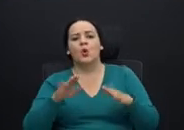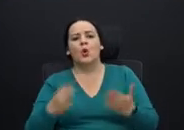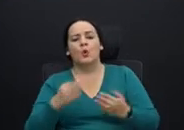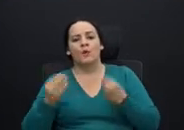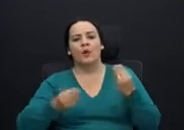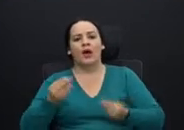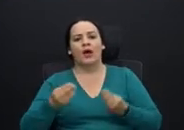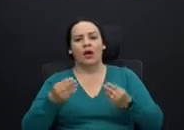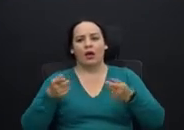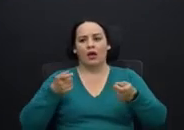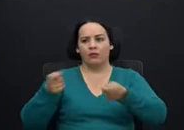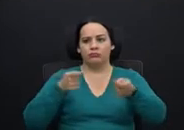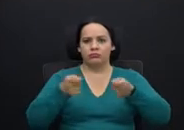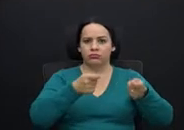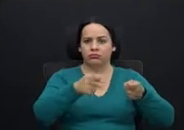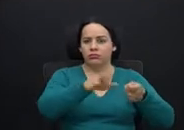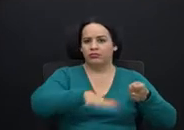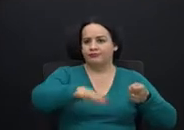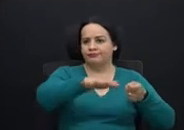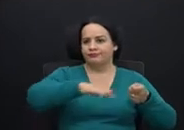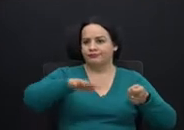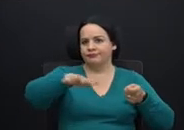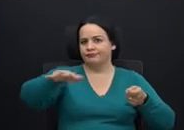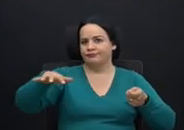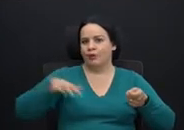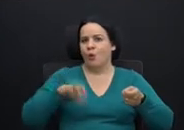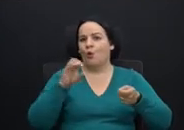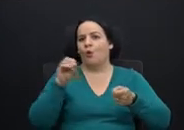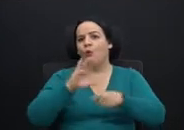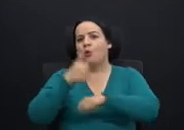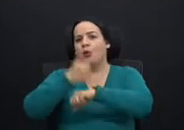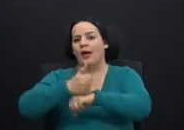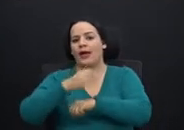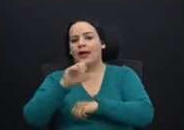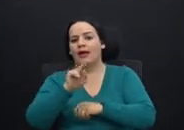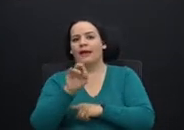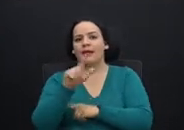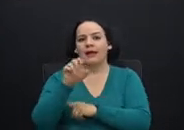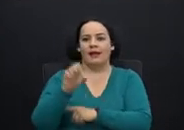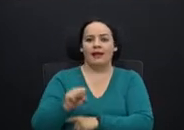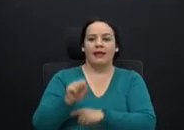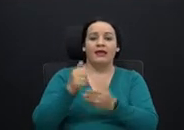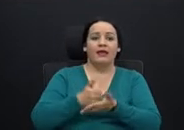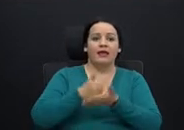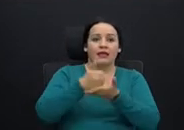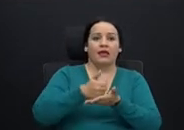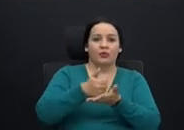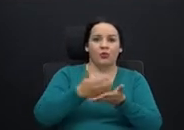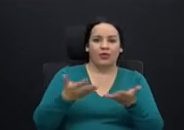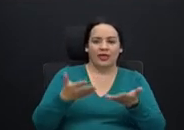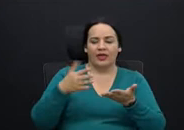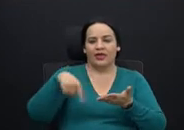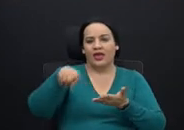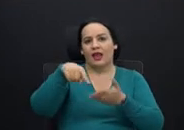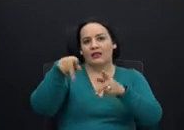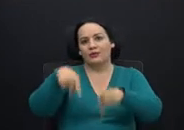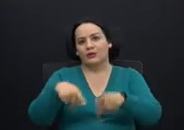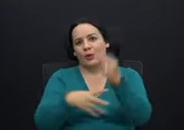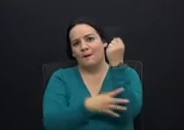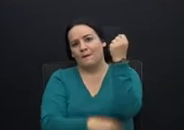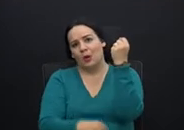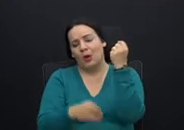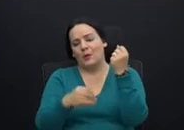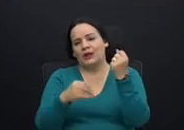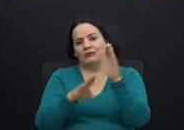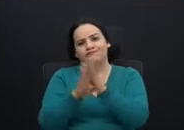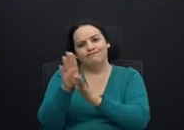otros sectores o para poder ver cómo establecemos canales que saquen a la gente de la pobreza y que le ayuden. Sin